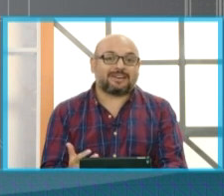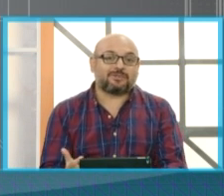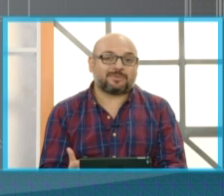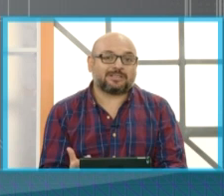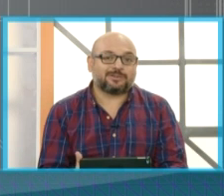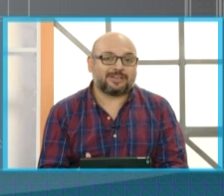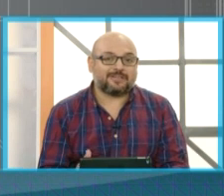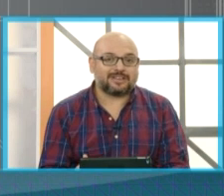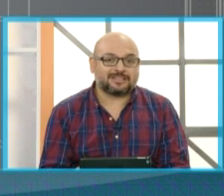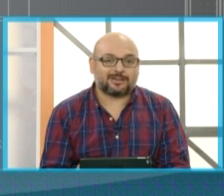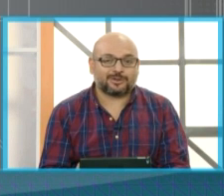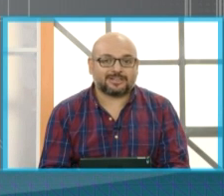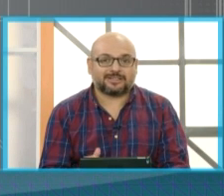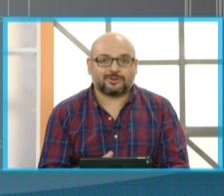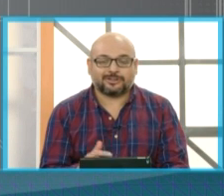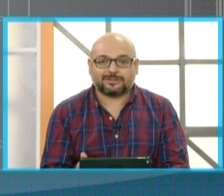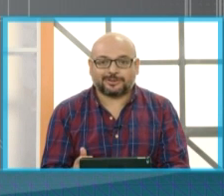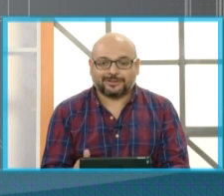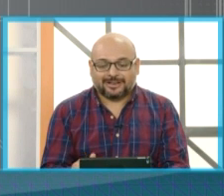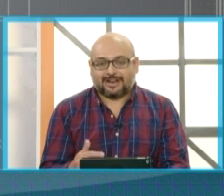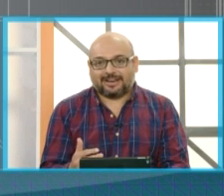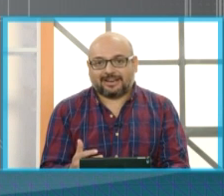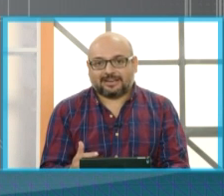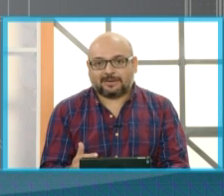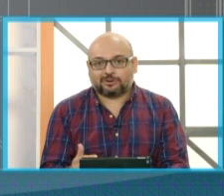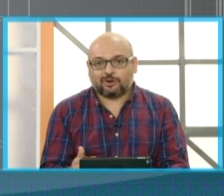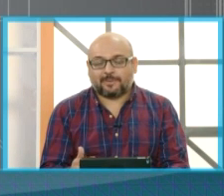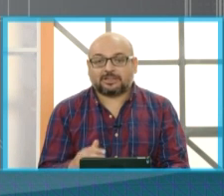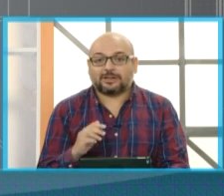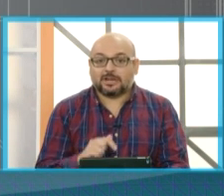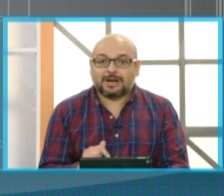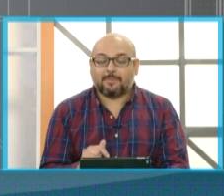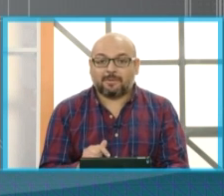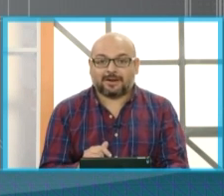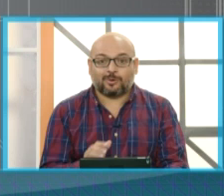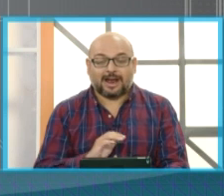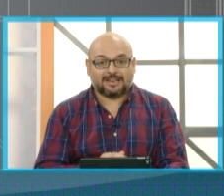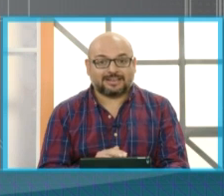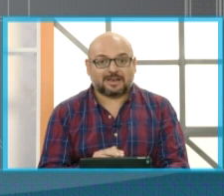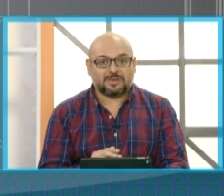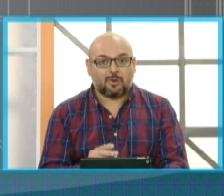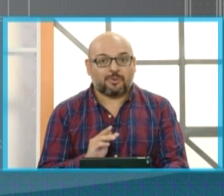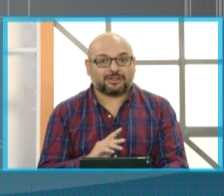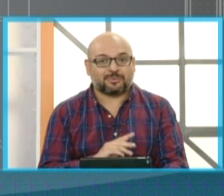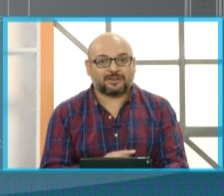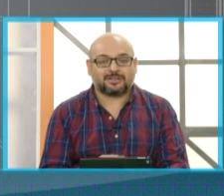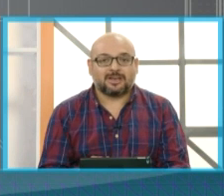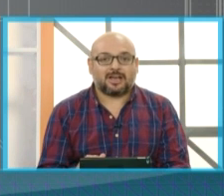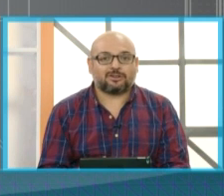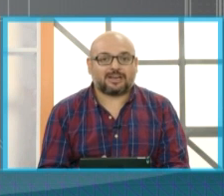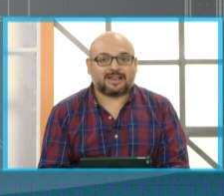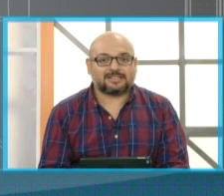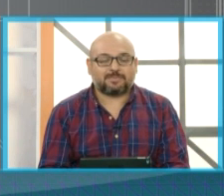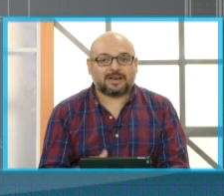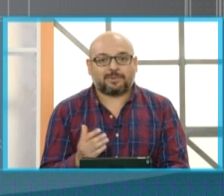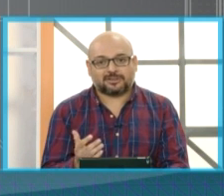porque era muy llamativo, ¿no? La diferencia de alturas entre uno y otro. Bueno, estaban todos compartiendo. Ella no es la más baja, igual hay alguien que mide un poquito menos en